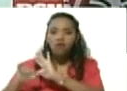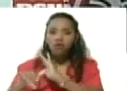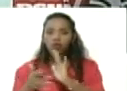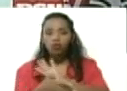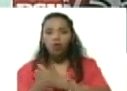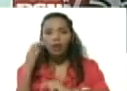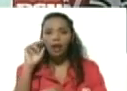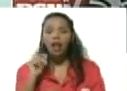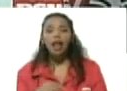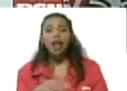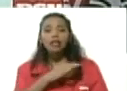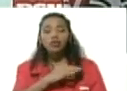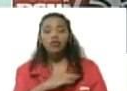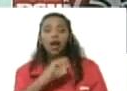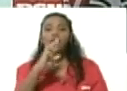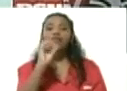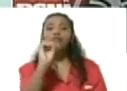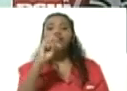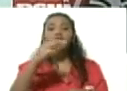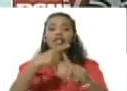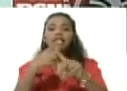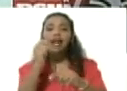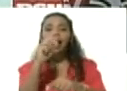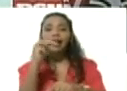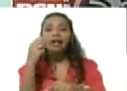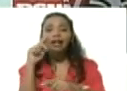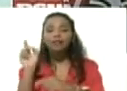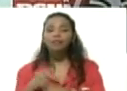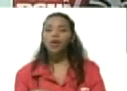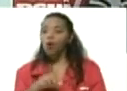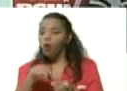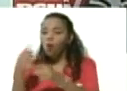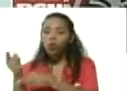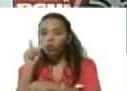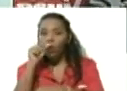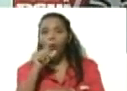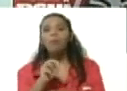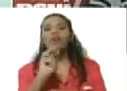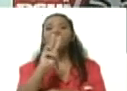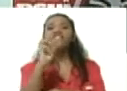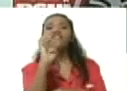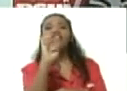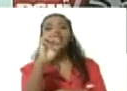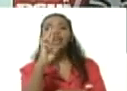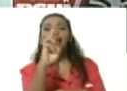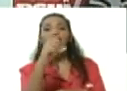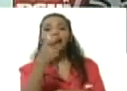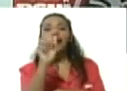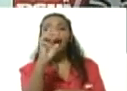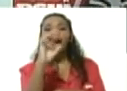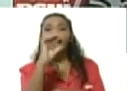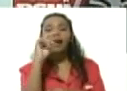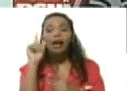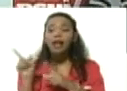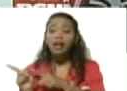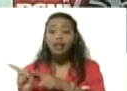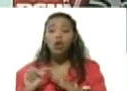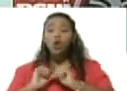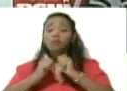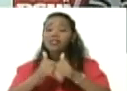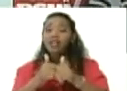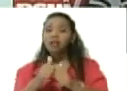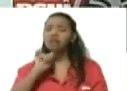la señora Rosana de allá de Táchira, y otro señor Vergara, creo que era apellido Vergara, Sergio Vergara. De ahí comenzaron estas